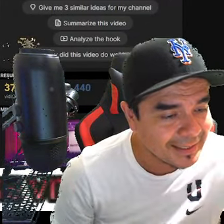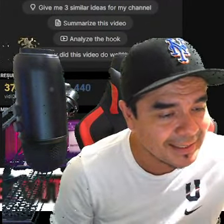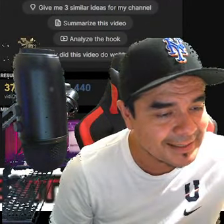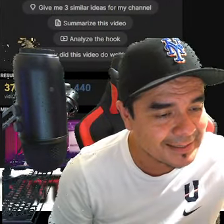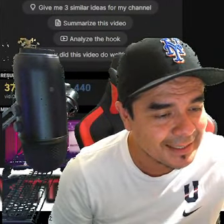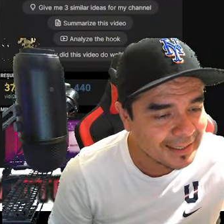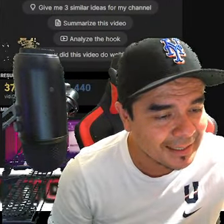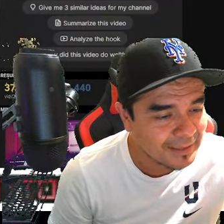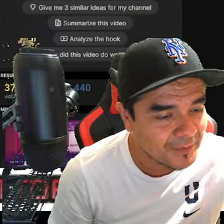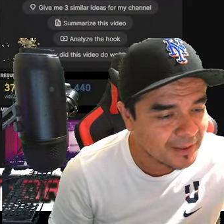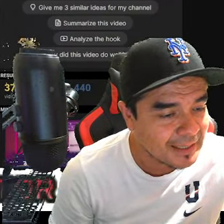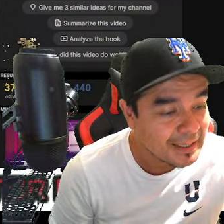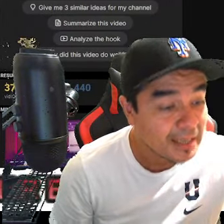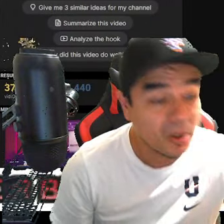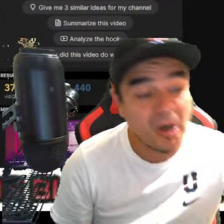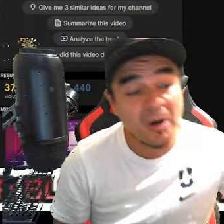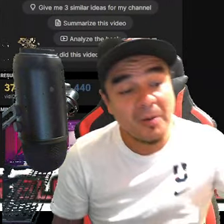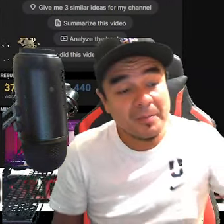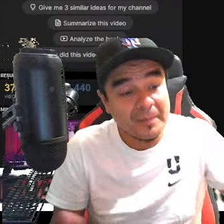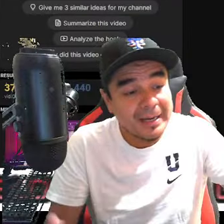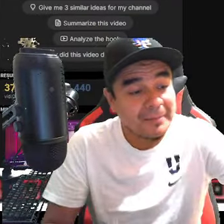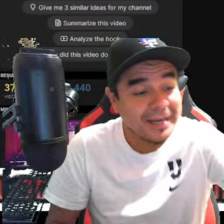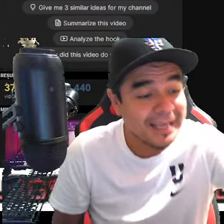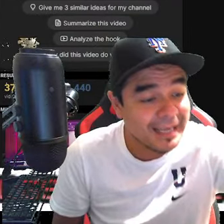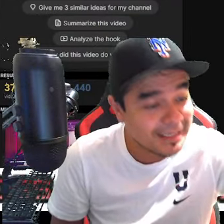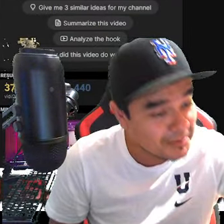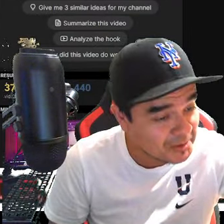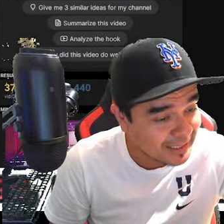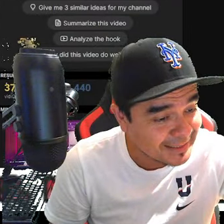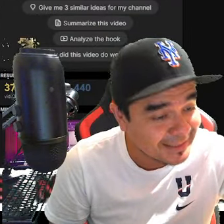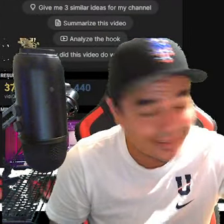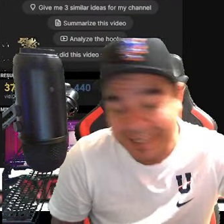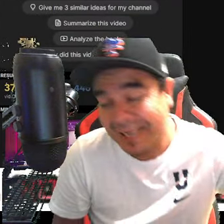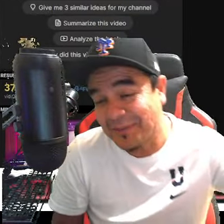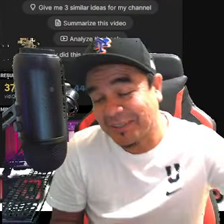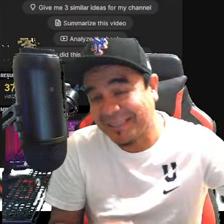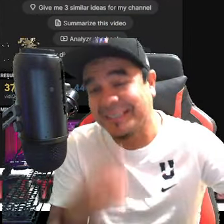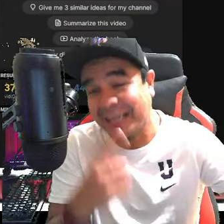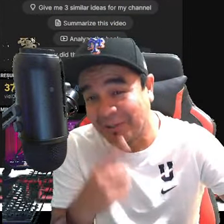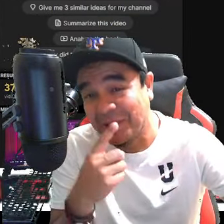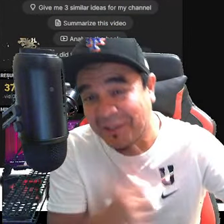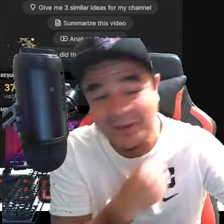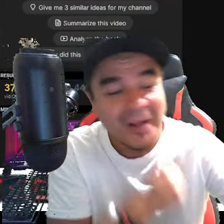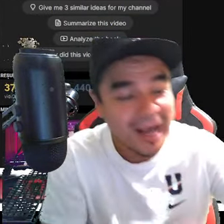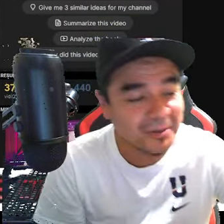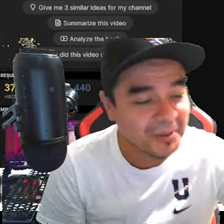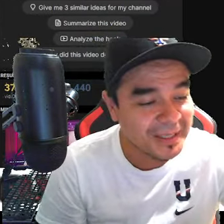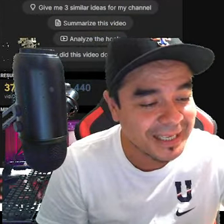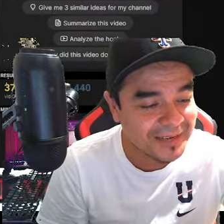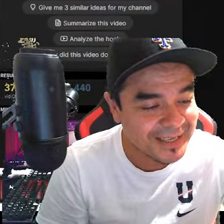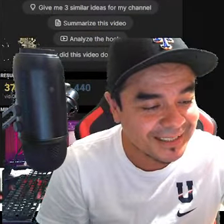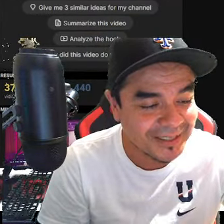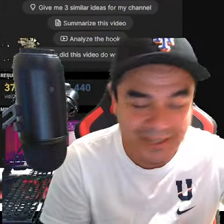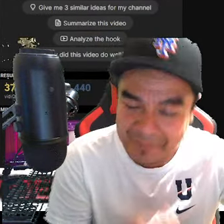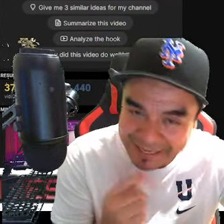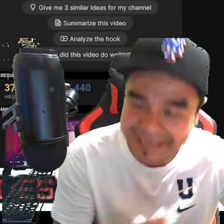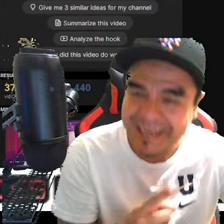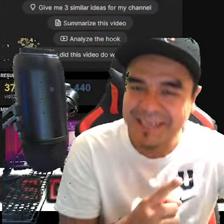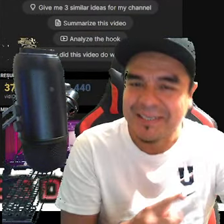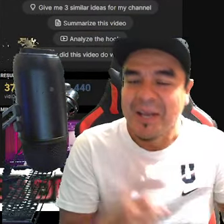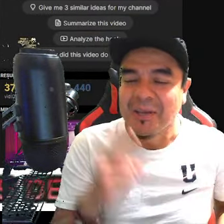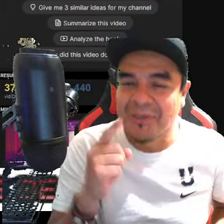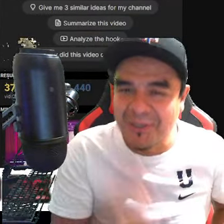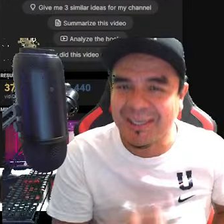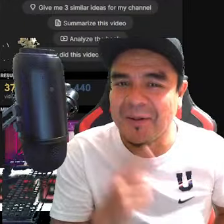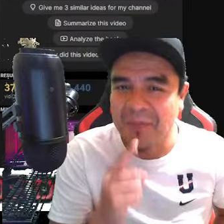si eres de California. ¡No! María, usted se está aludiendo automáticamente, doña María